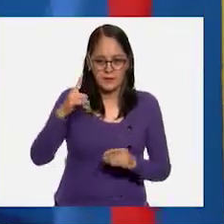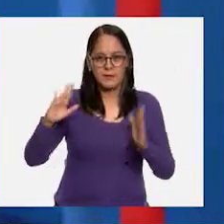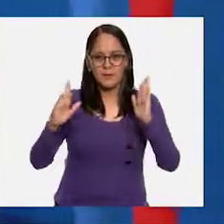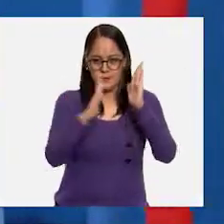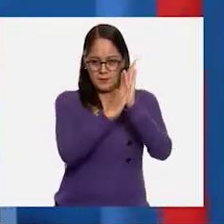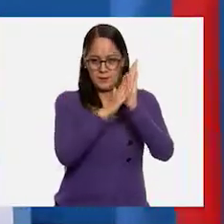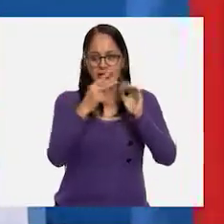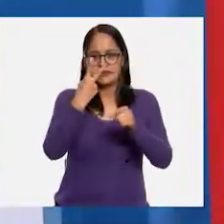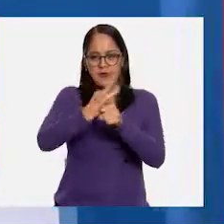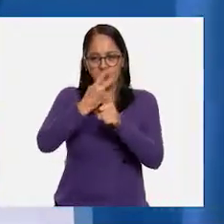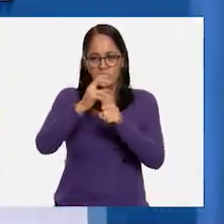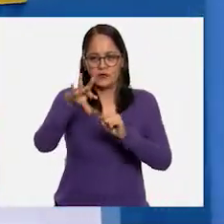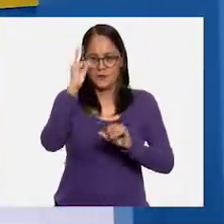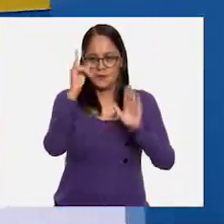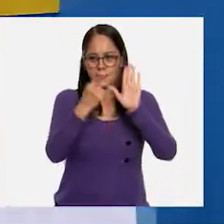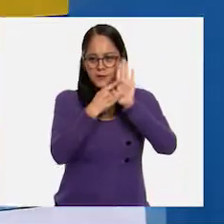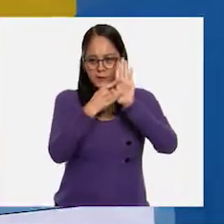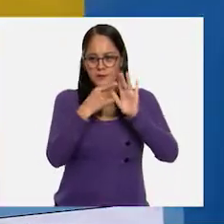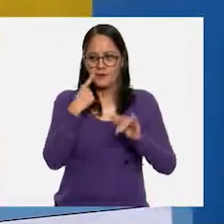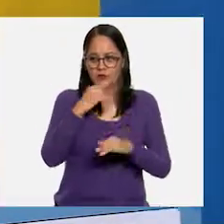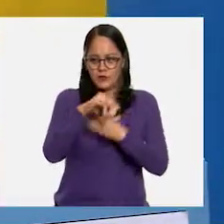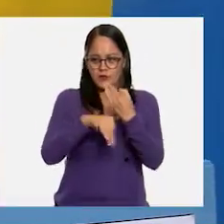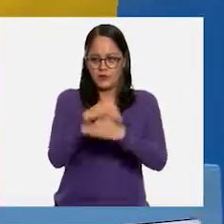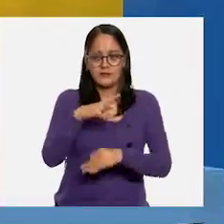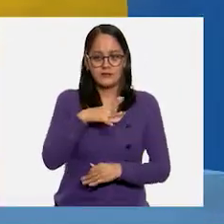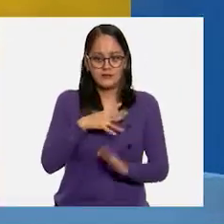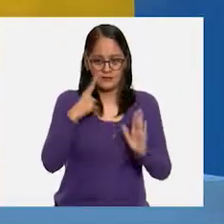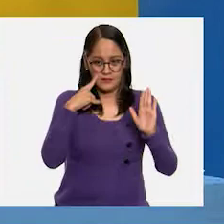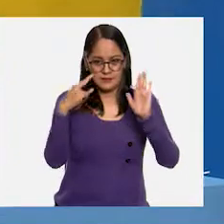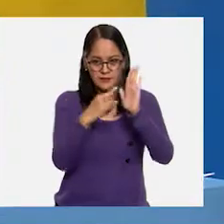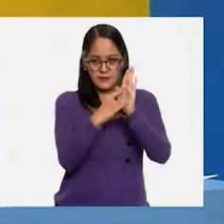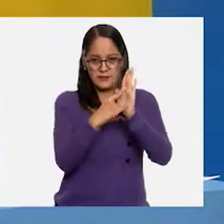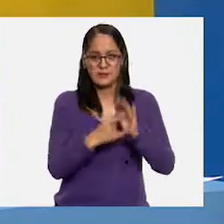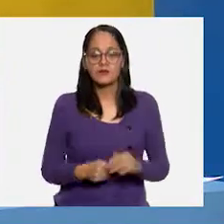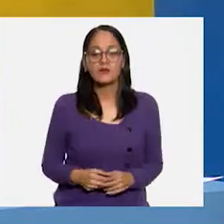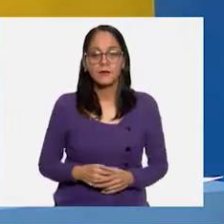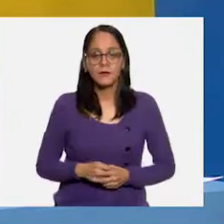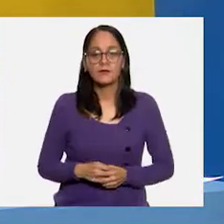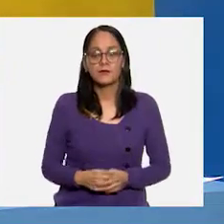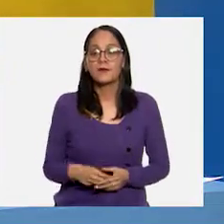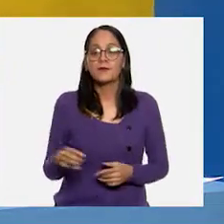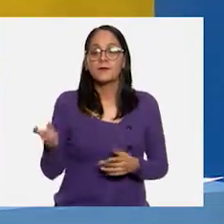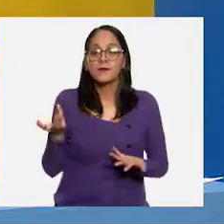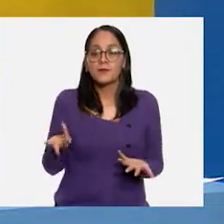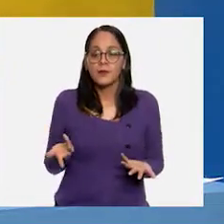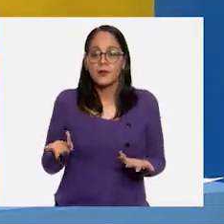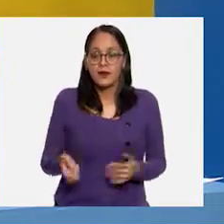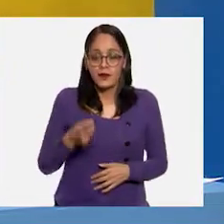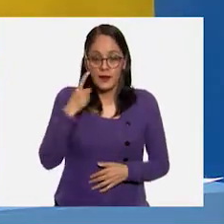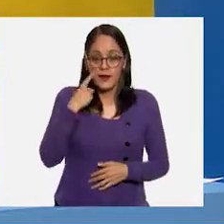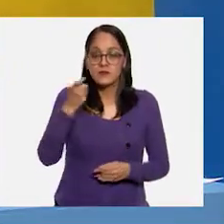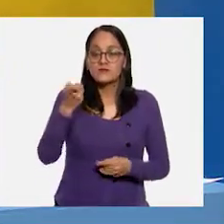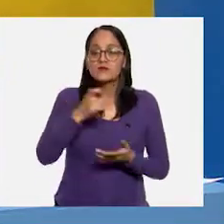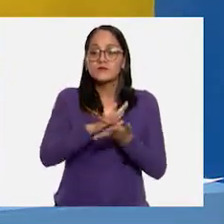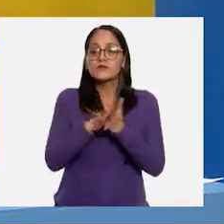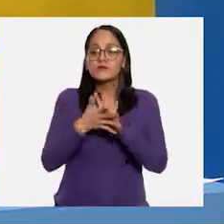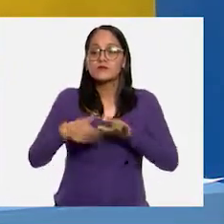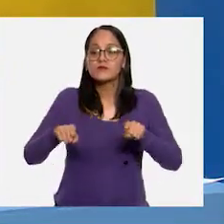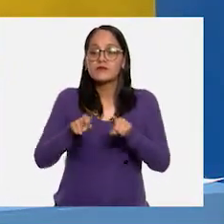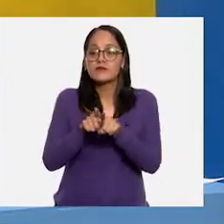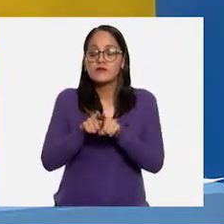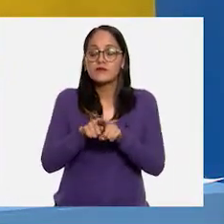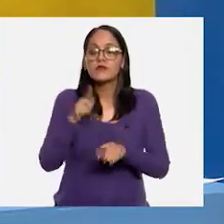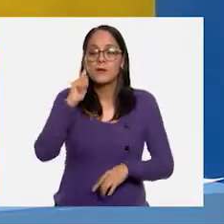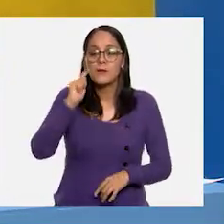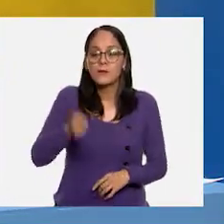ese segundo factor. Y lo tenemos aquí. Vulnerable. Entonces, esto se convierte en